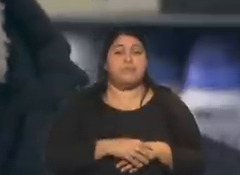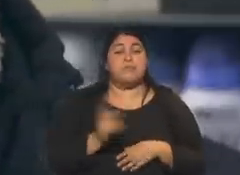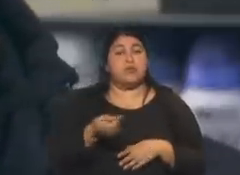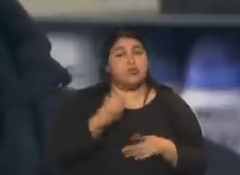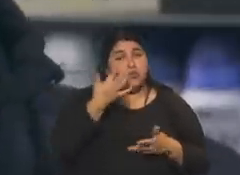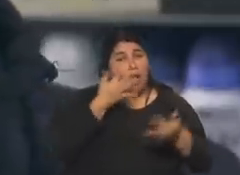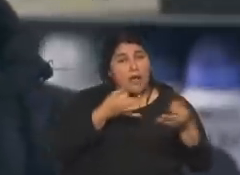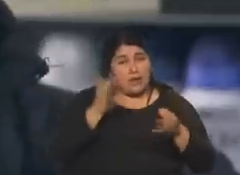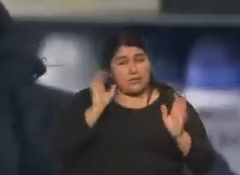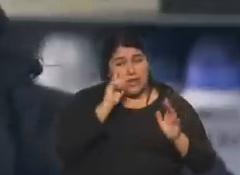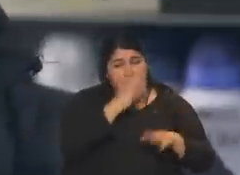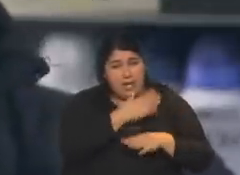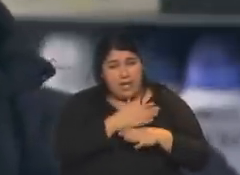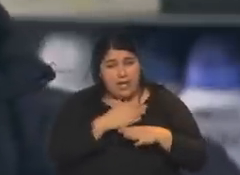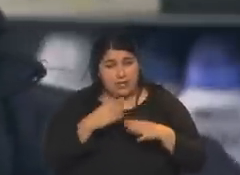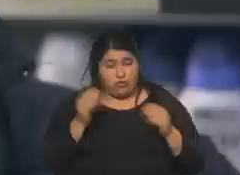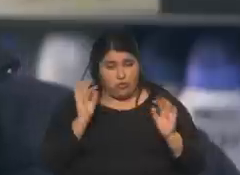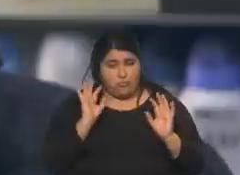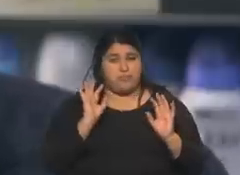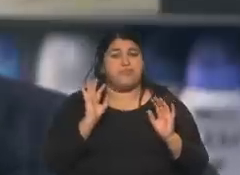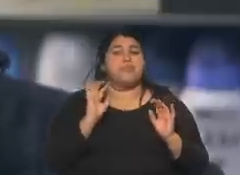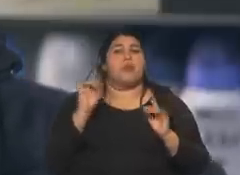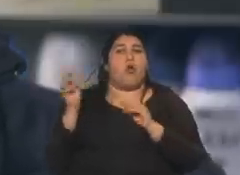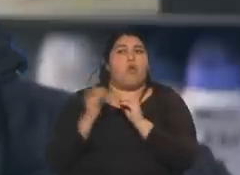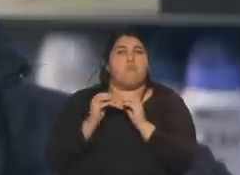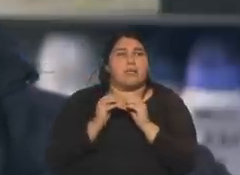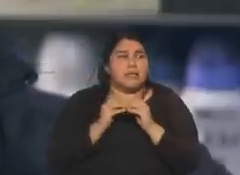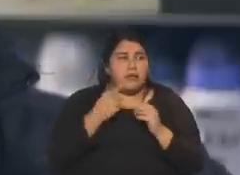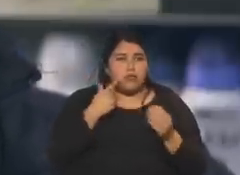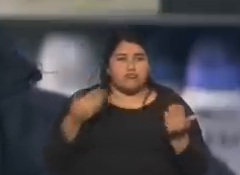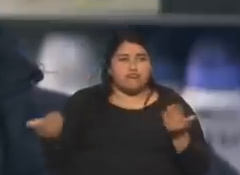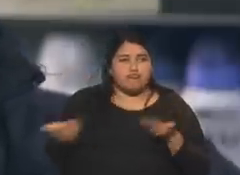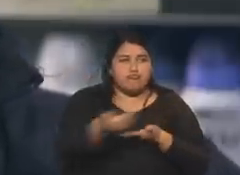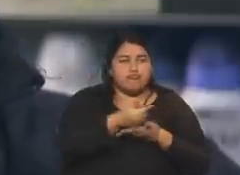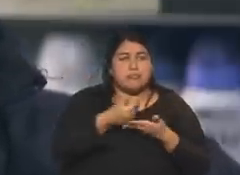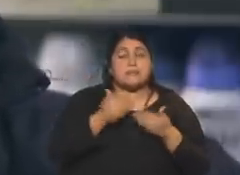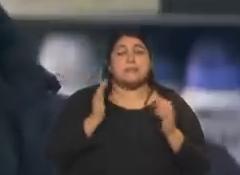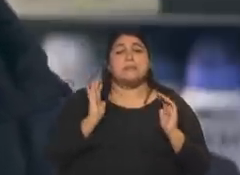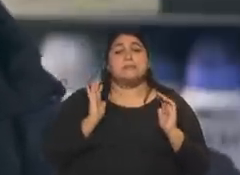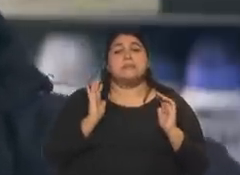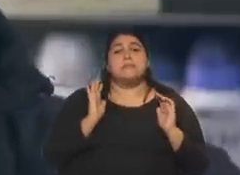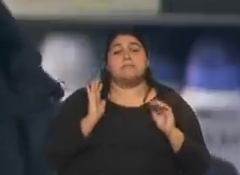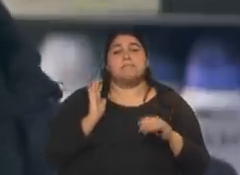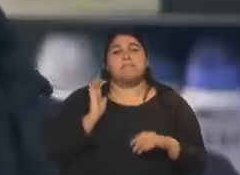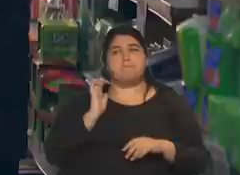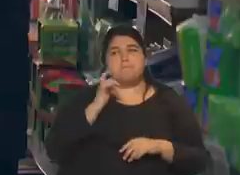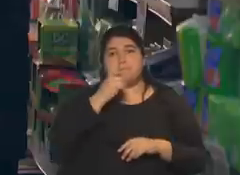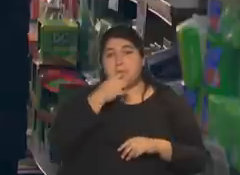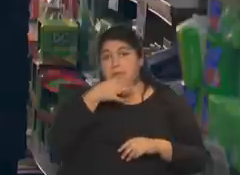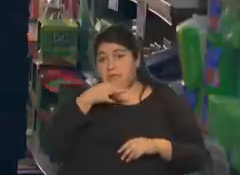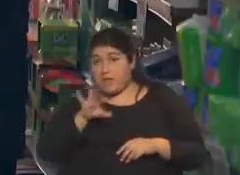evaluando, ¿no es cierto?, a través de los distintos colegas, es cuánto que empieza a venderse